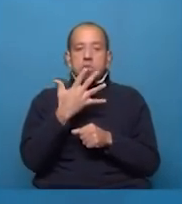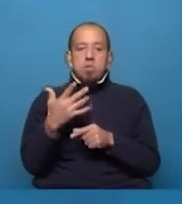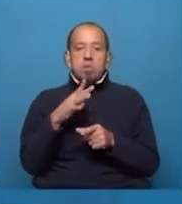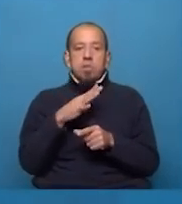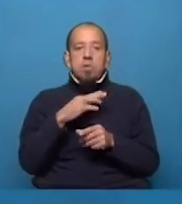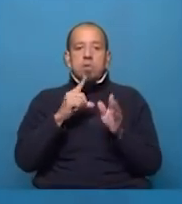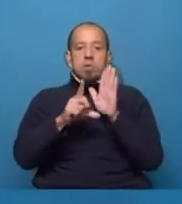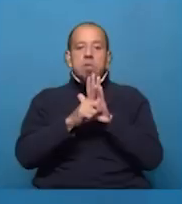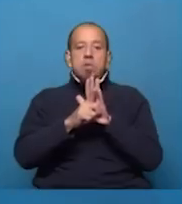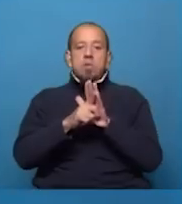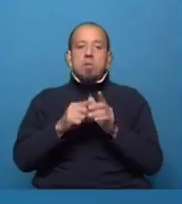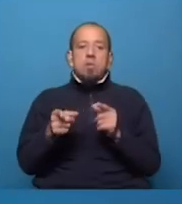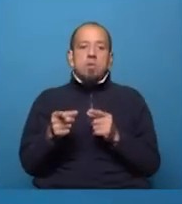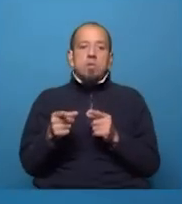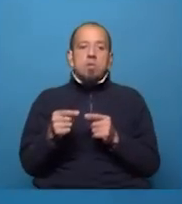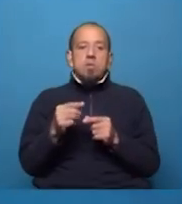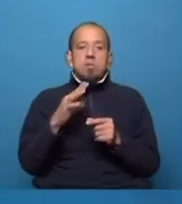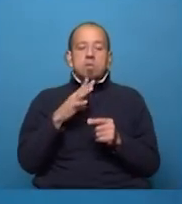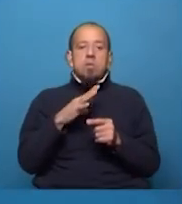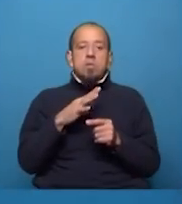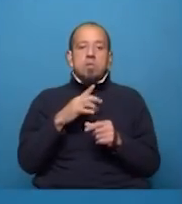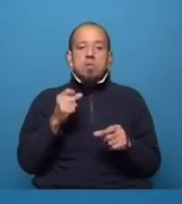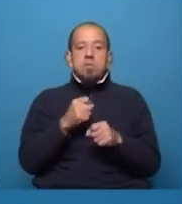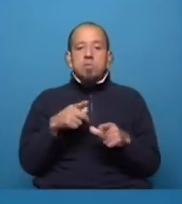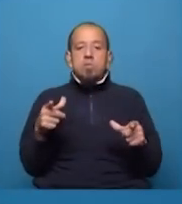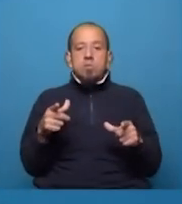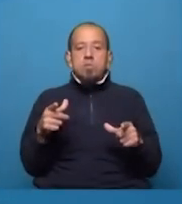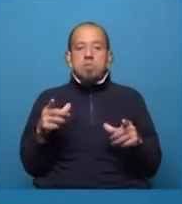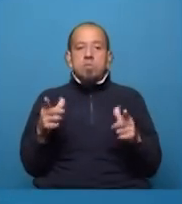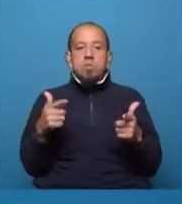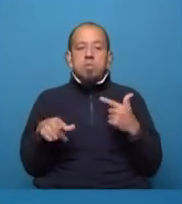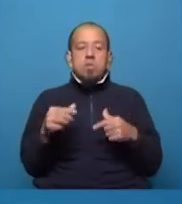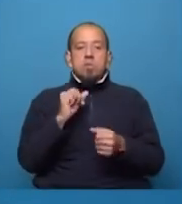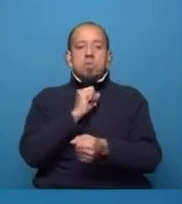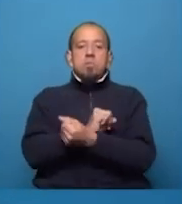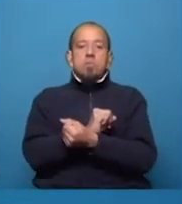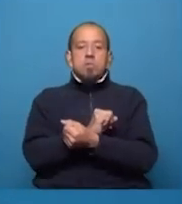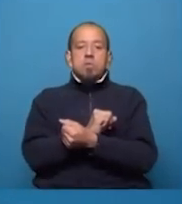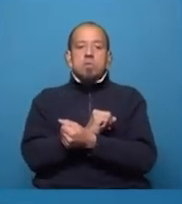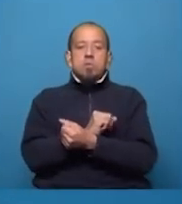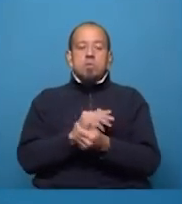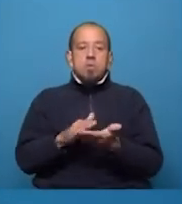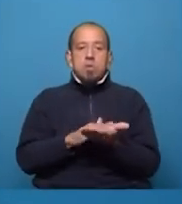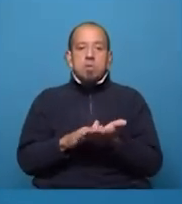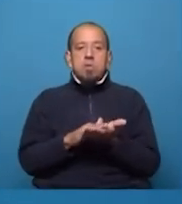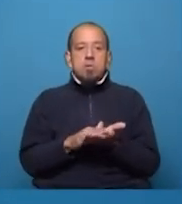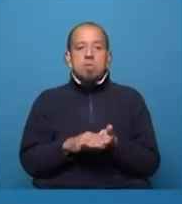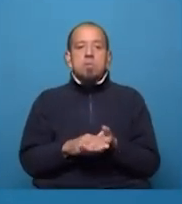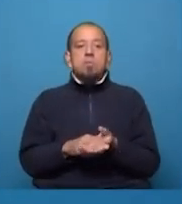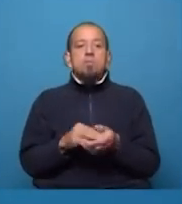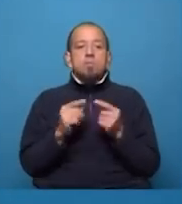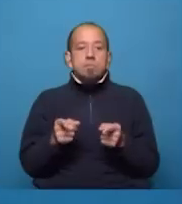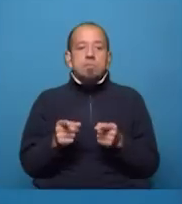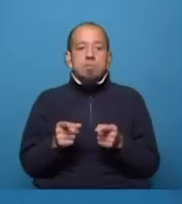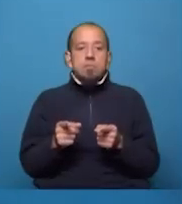teníamos delito teníamos lavadores no teníamos nadie preso ni un solo condenado por a partir